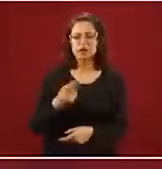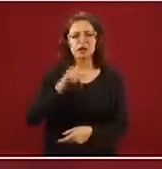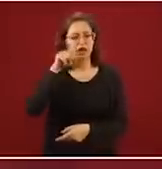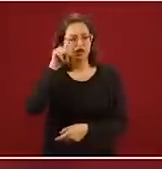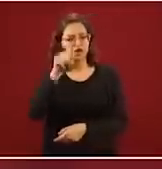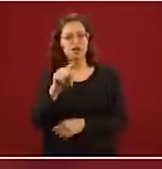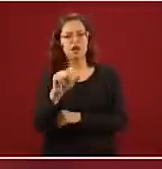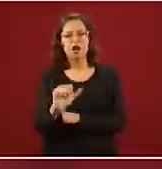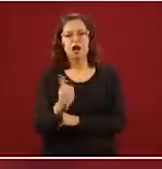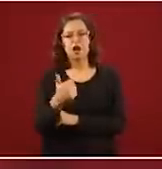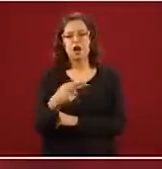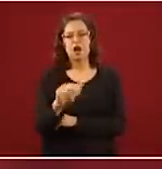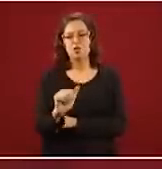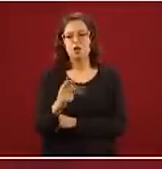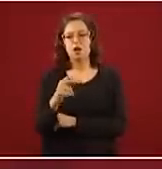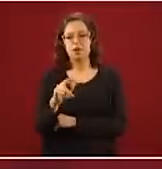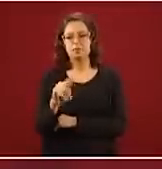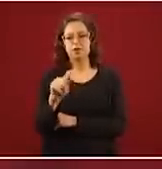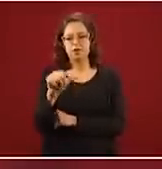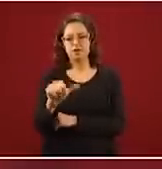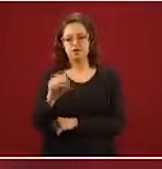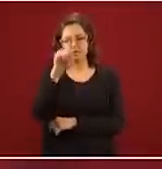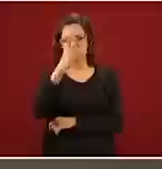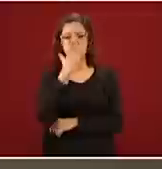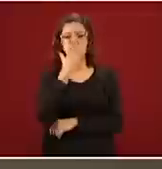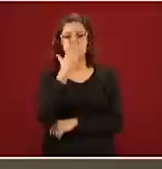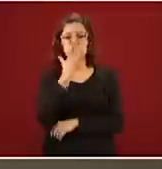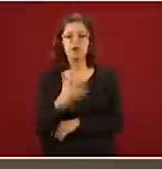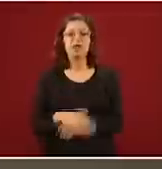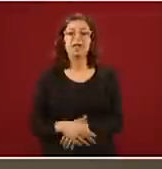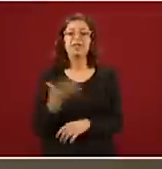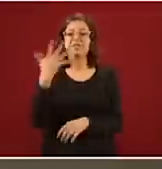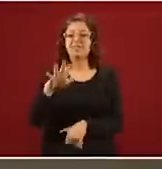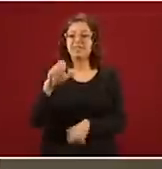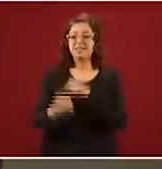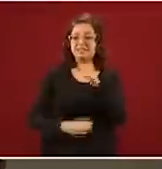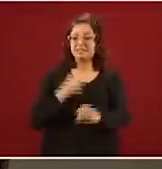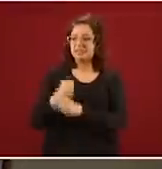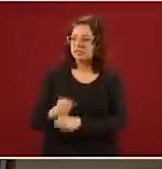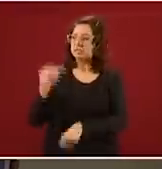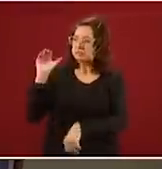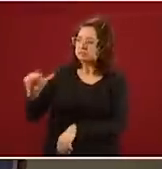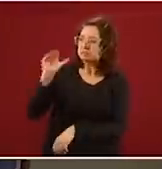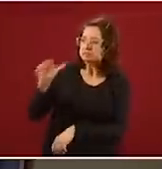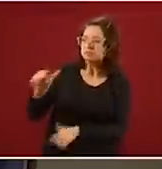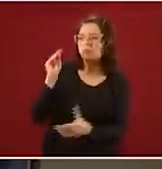Prieta, Sonora, 10 años, vamos a terminar